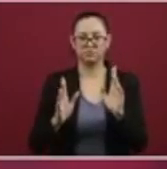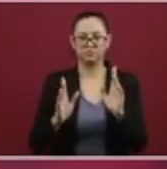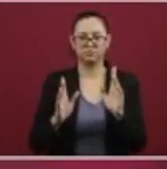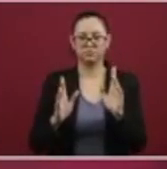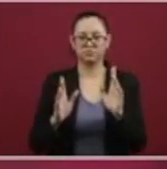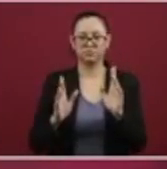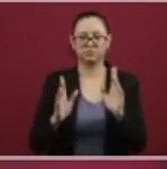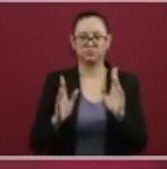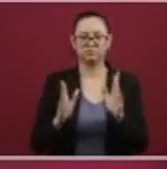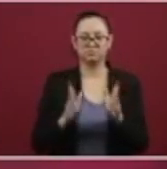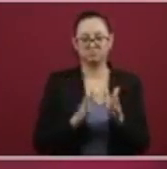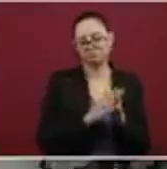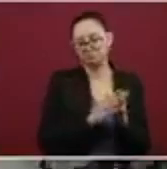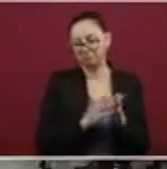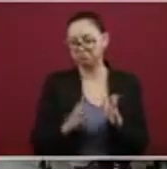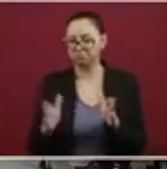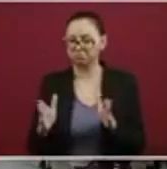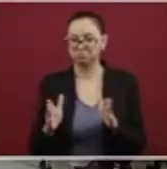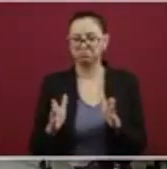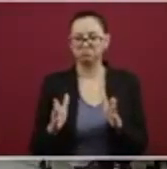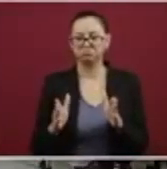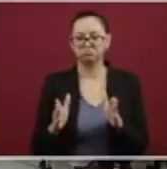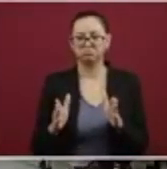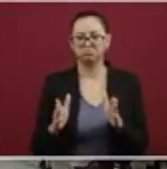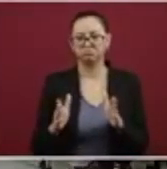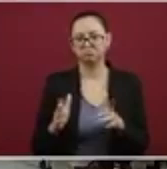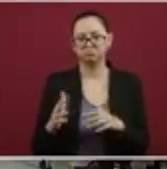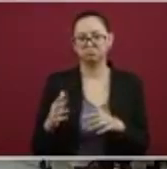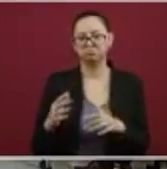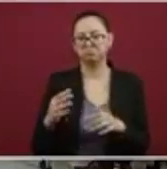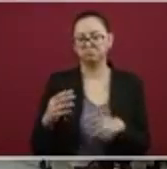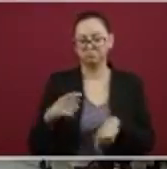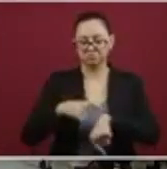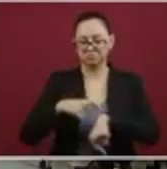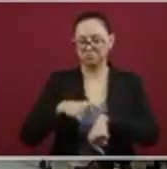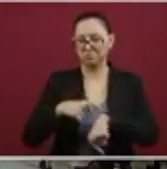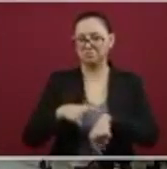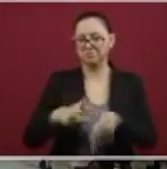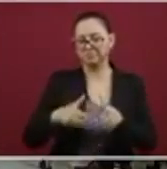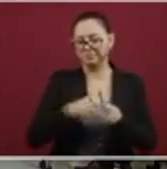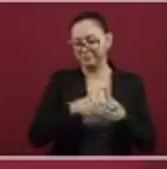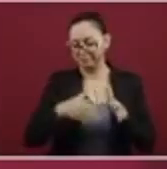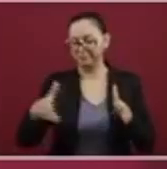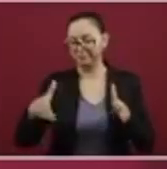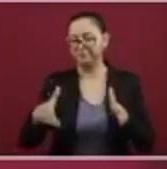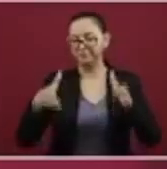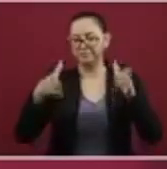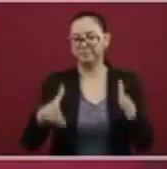lo hagamos en poco tiempo, para luego